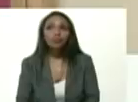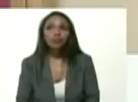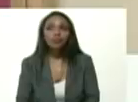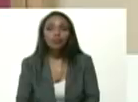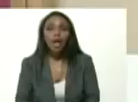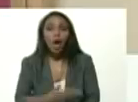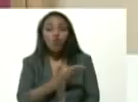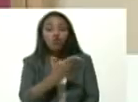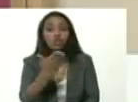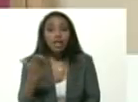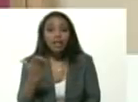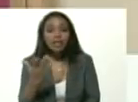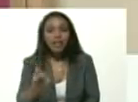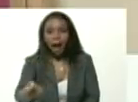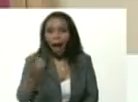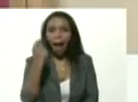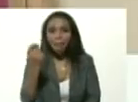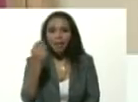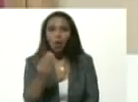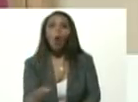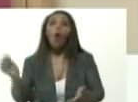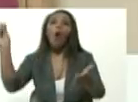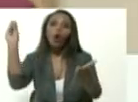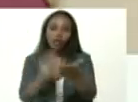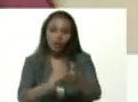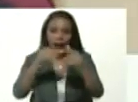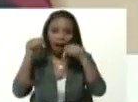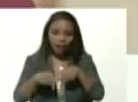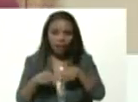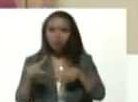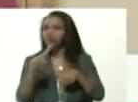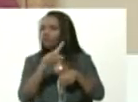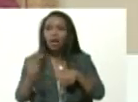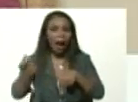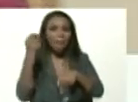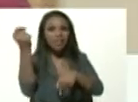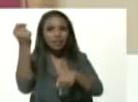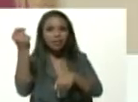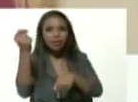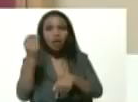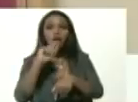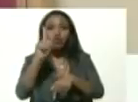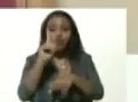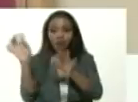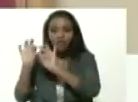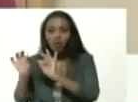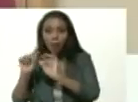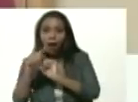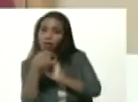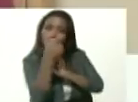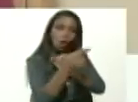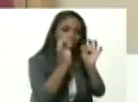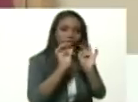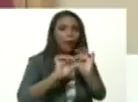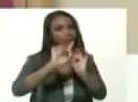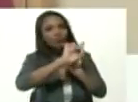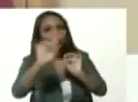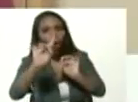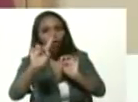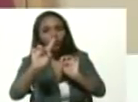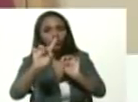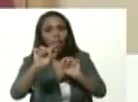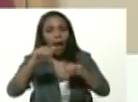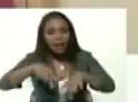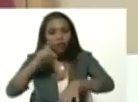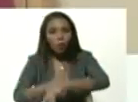es que ustedes jamás volverán aquí. Ni por una vía, ni por la otra. Y que en estos